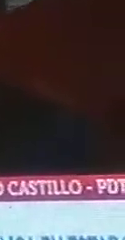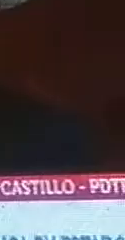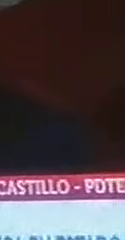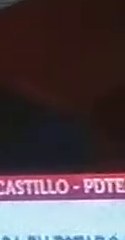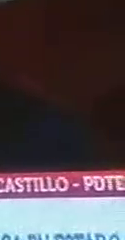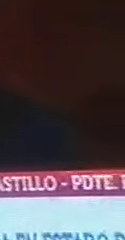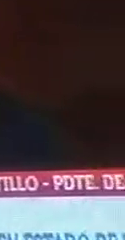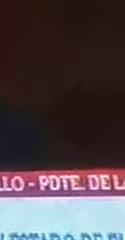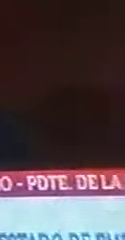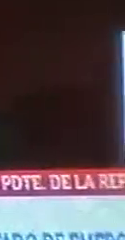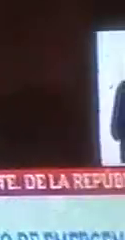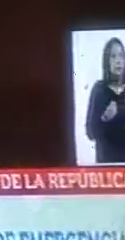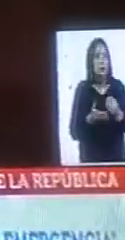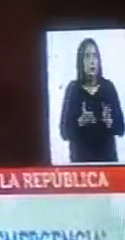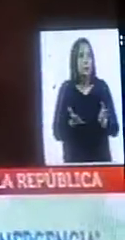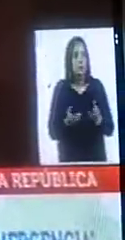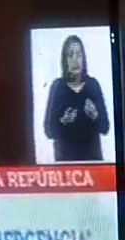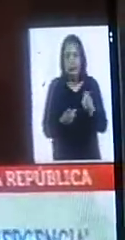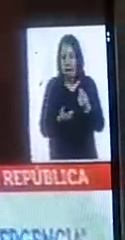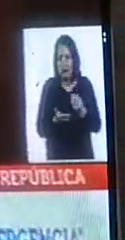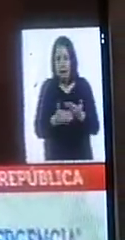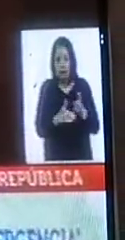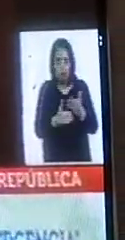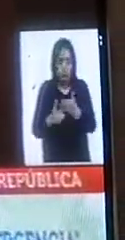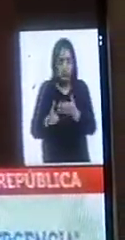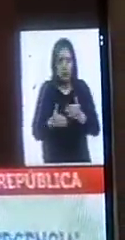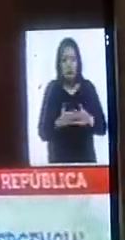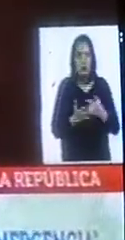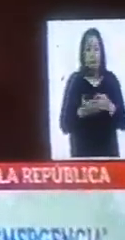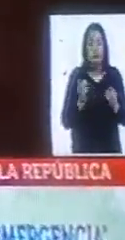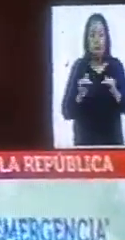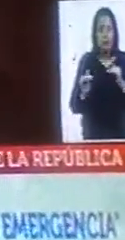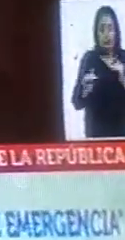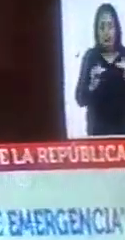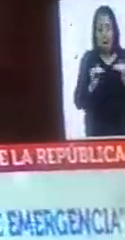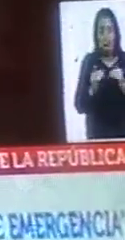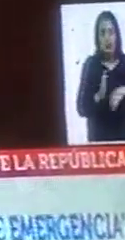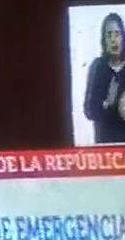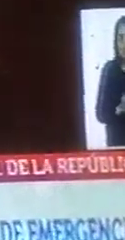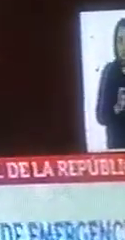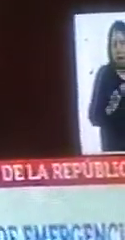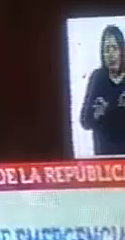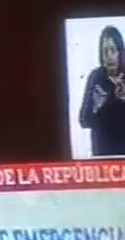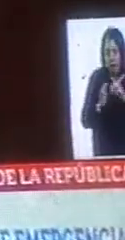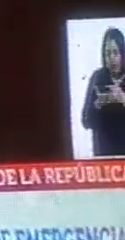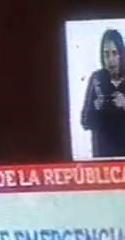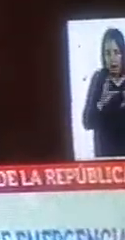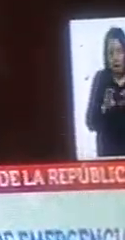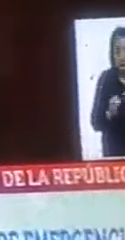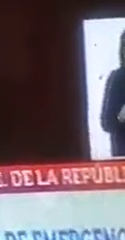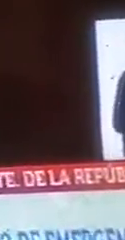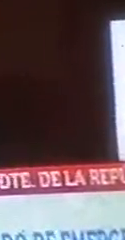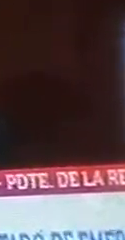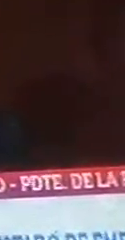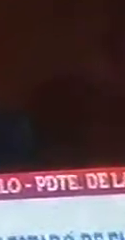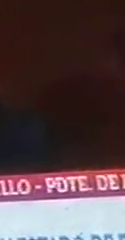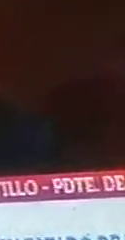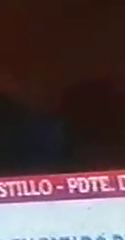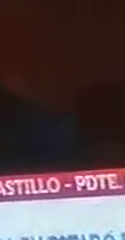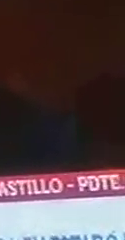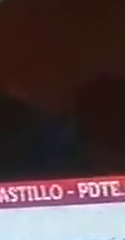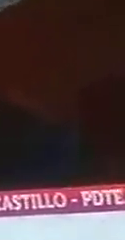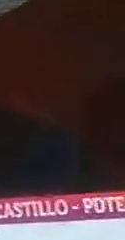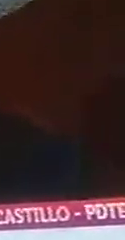de los recursos educativos con criterios de equidad forzando acciones que ayuden a superar las brechas